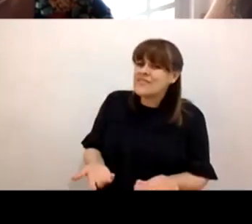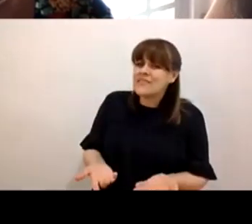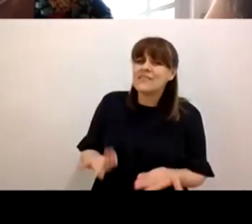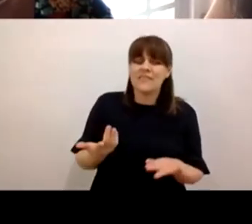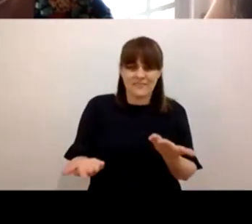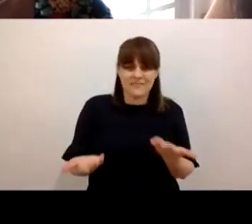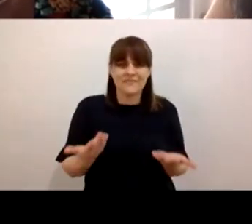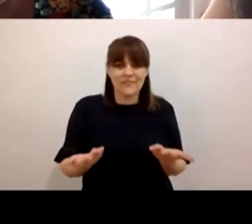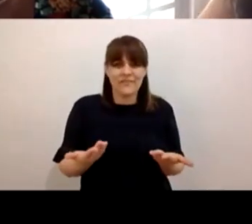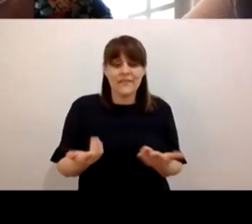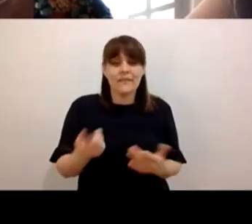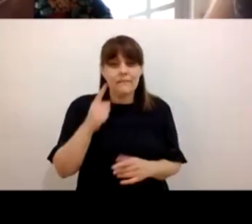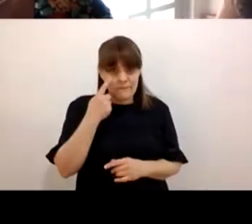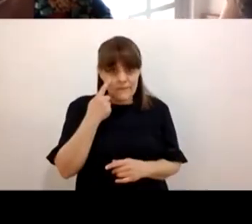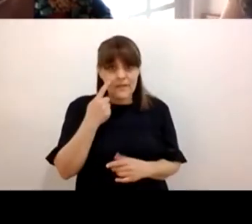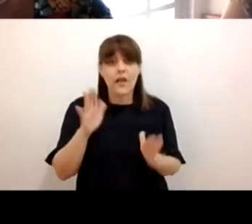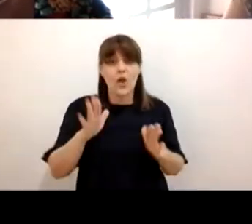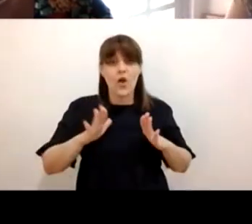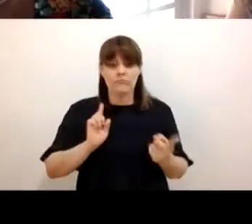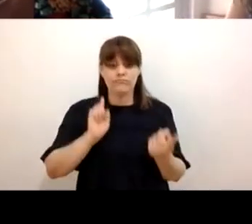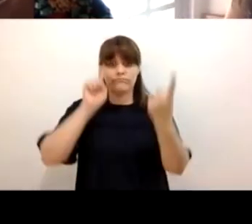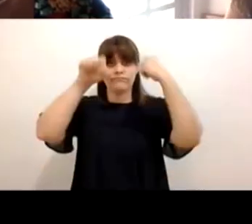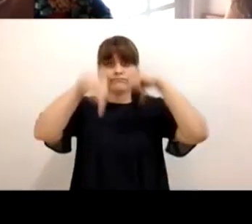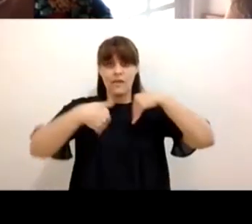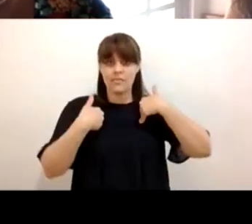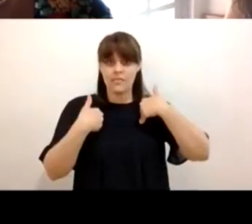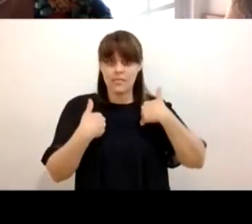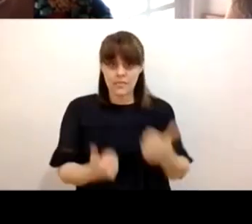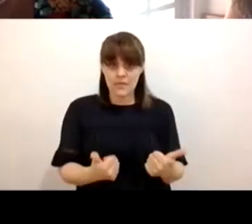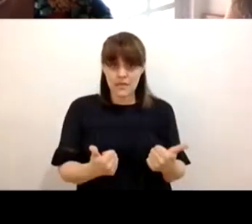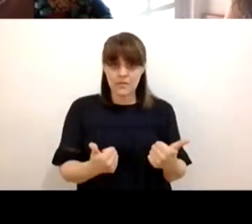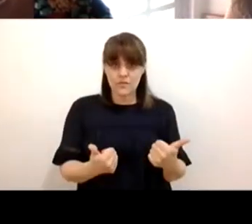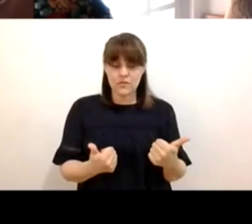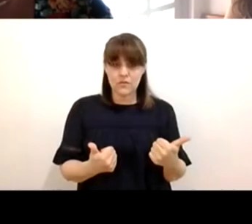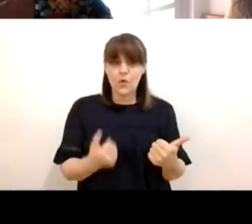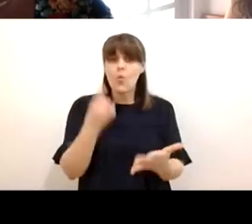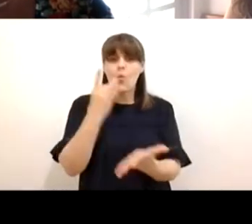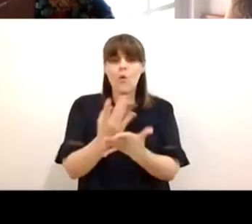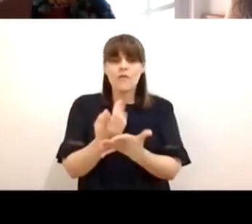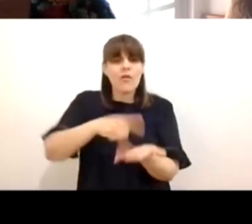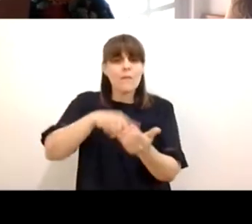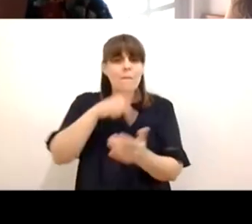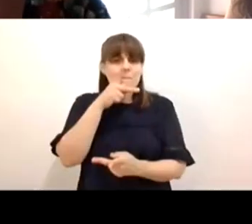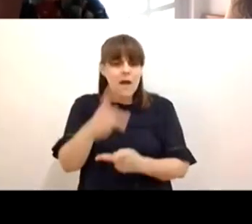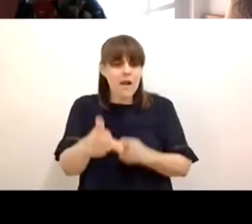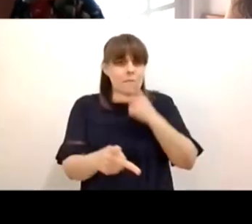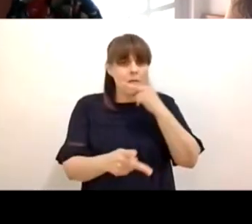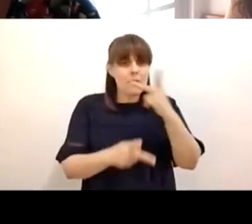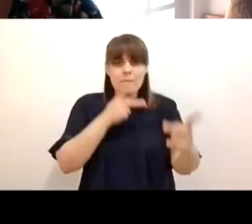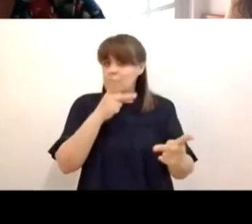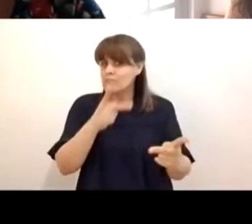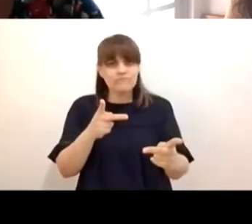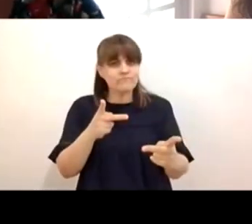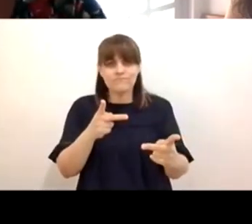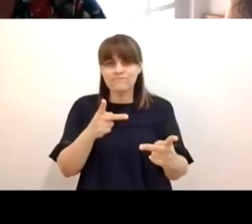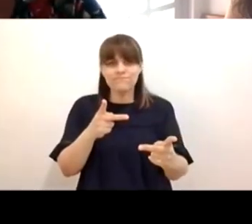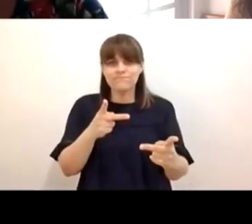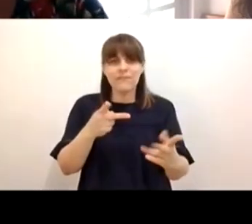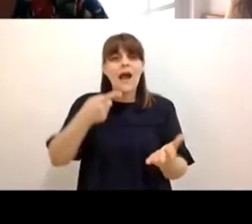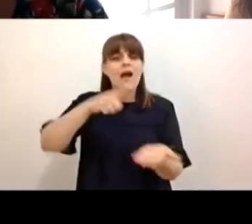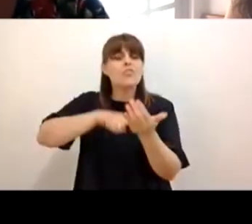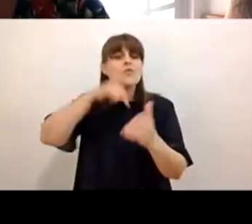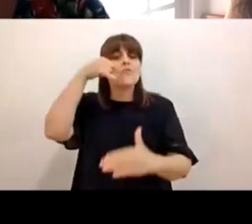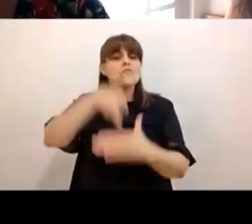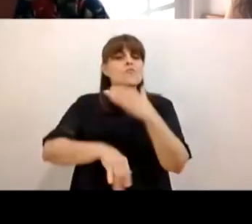o sea la comprensión no está ligada a la verbalización de una palabra sino a lo que en esa